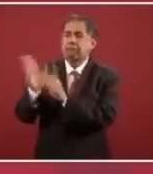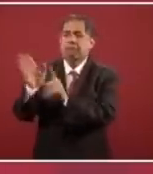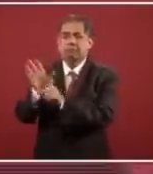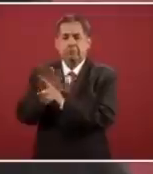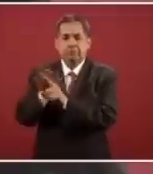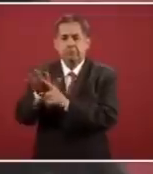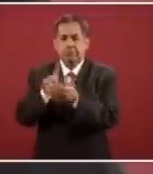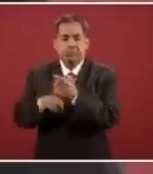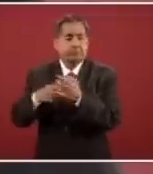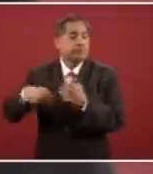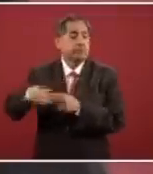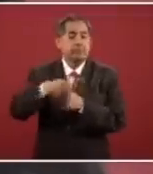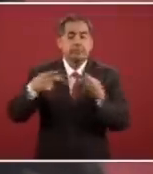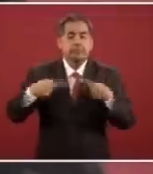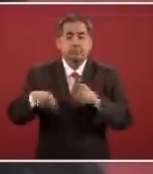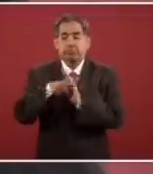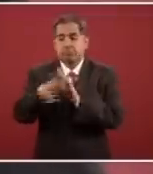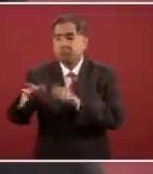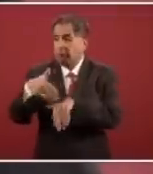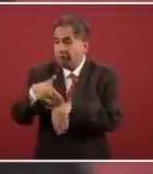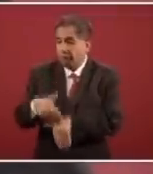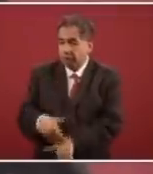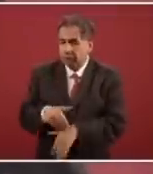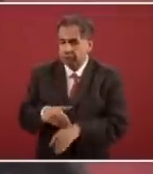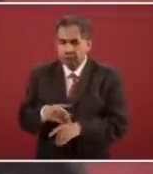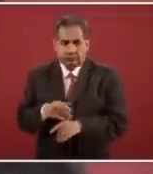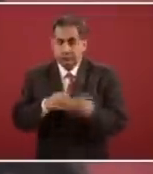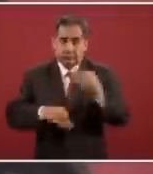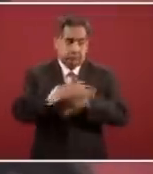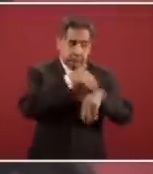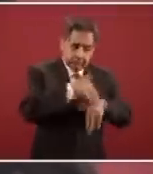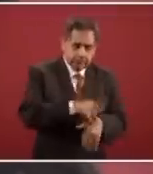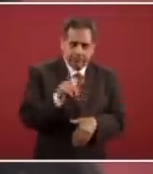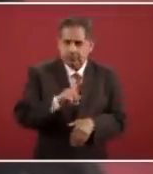a los periodistas, no a todos,